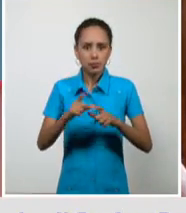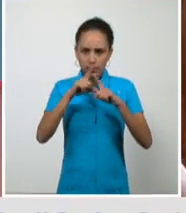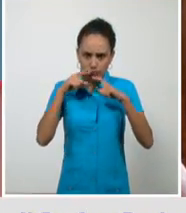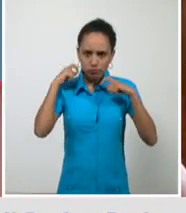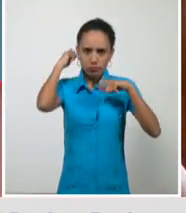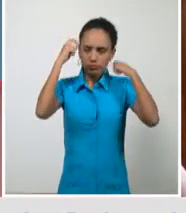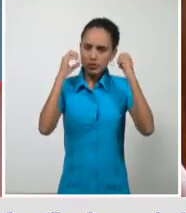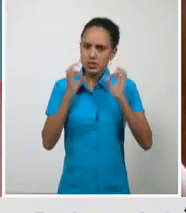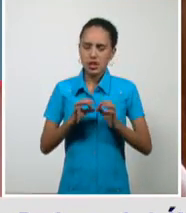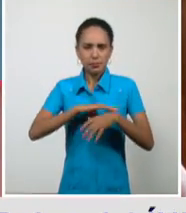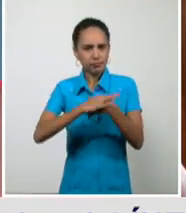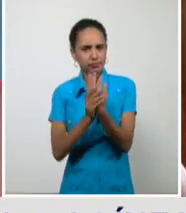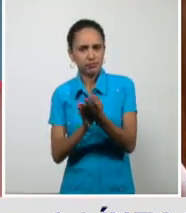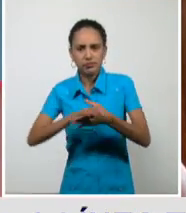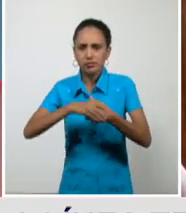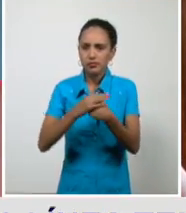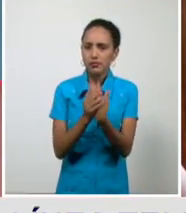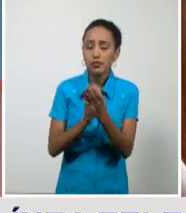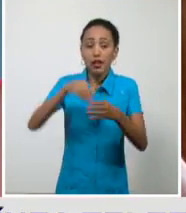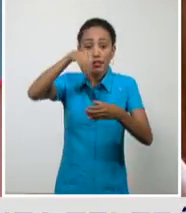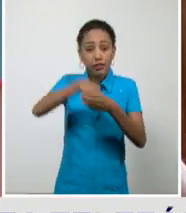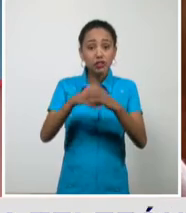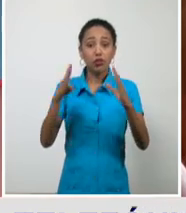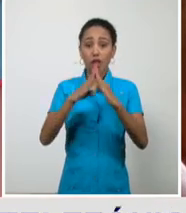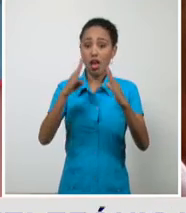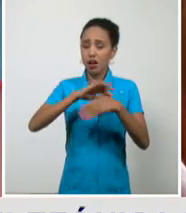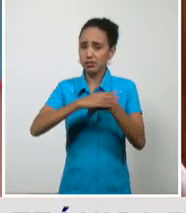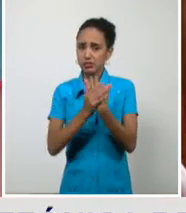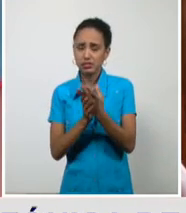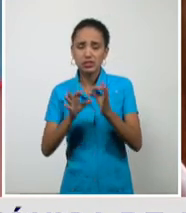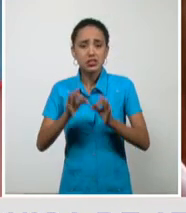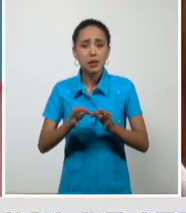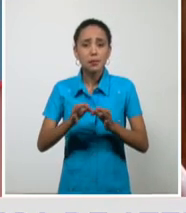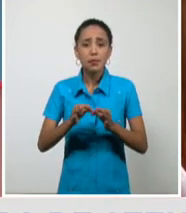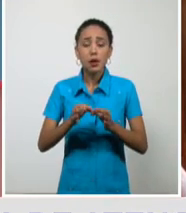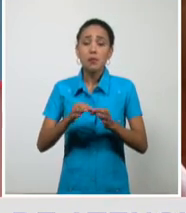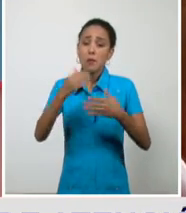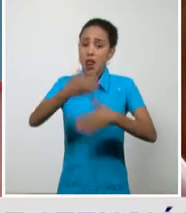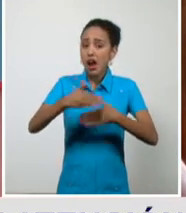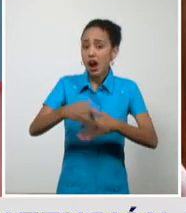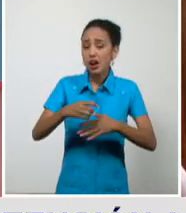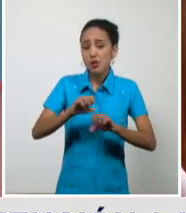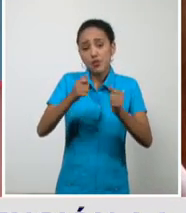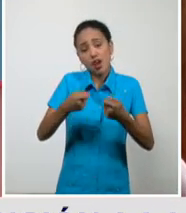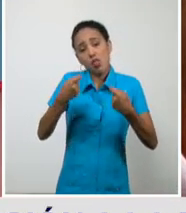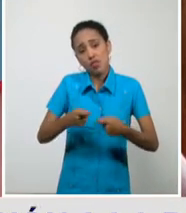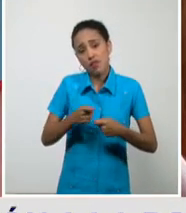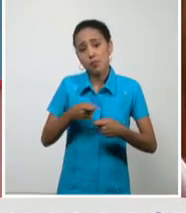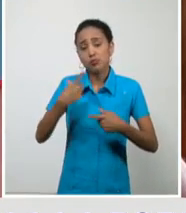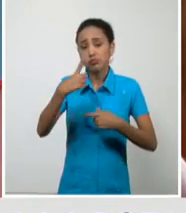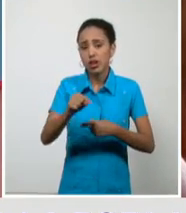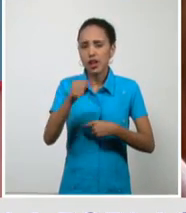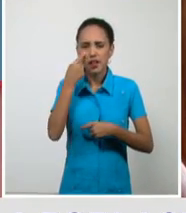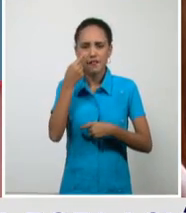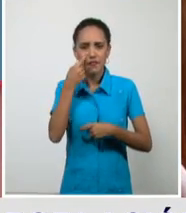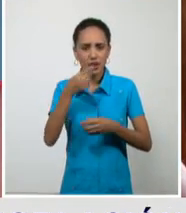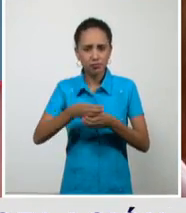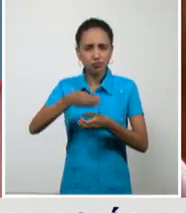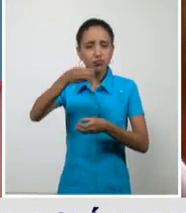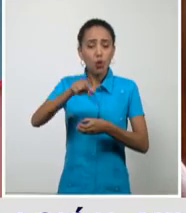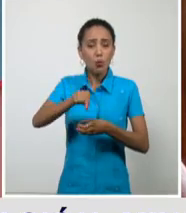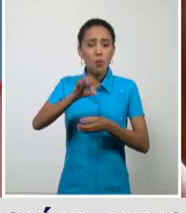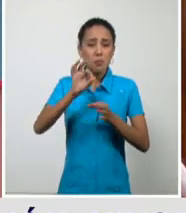nos lavamos las manos dentro de la casa, afuera, si hay que salir a algo, está allí los pomos con las soluciones